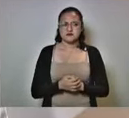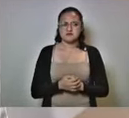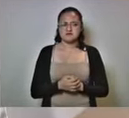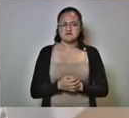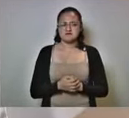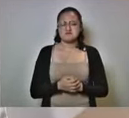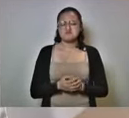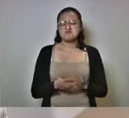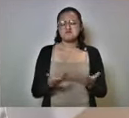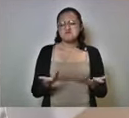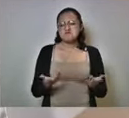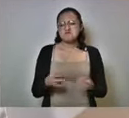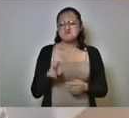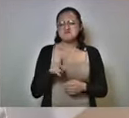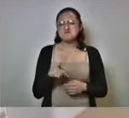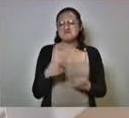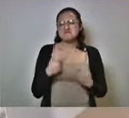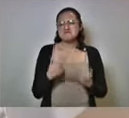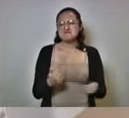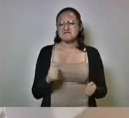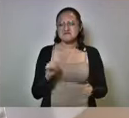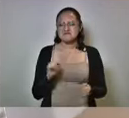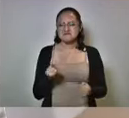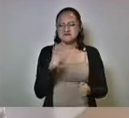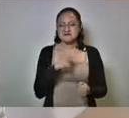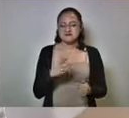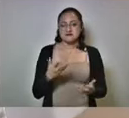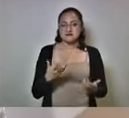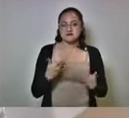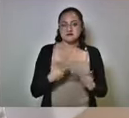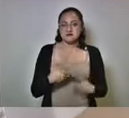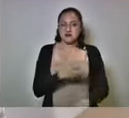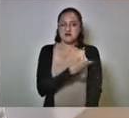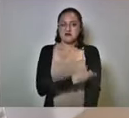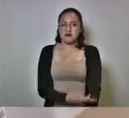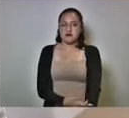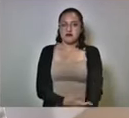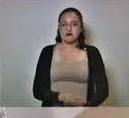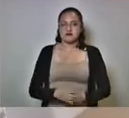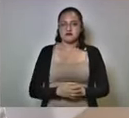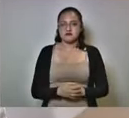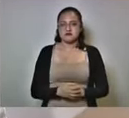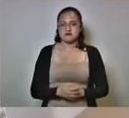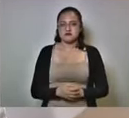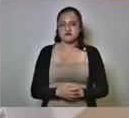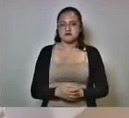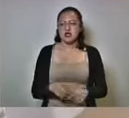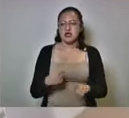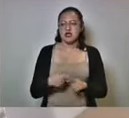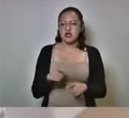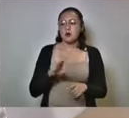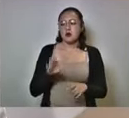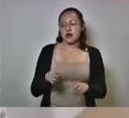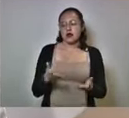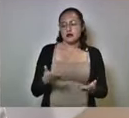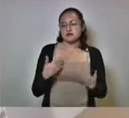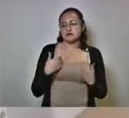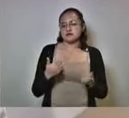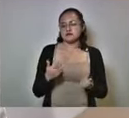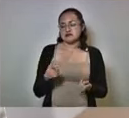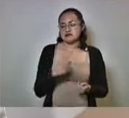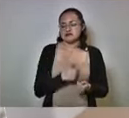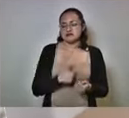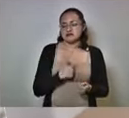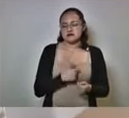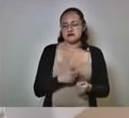Pues es comprensible que haya una reacción de los propios familiares de quien fallece. Nosotros